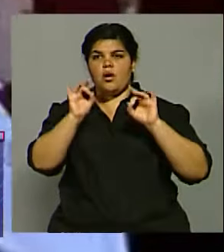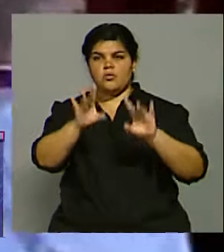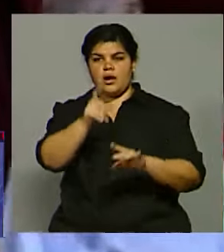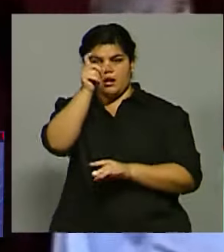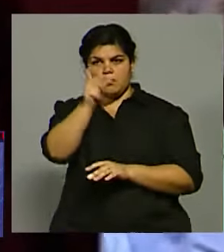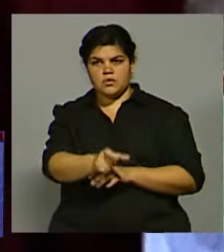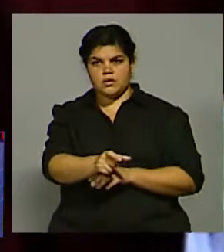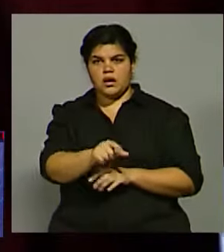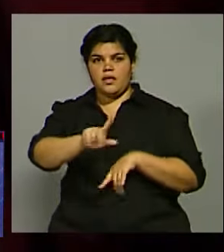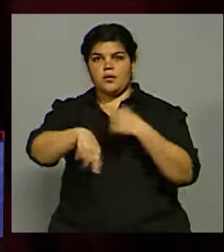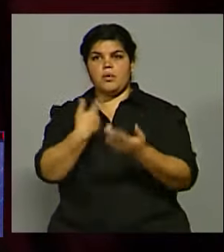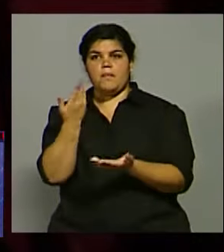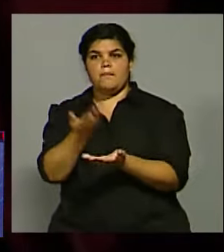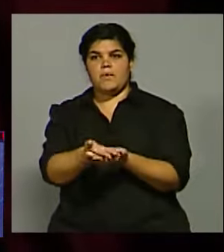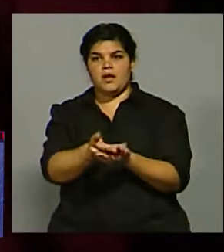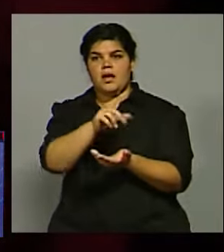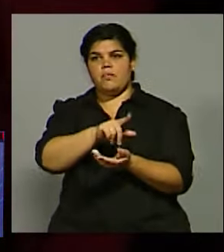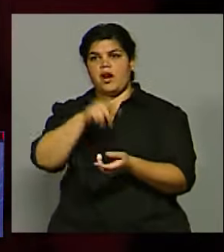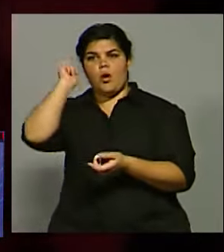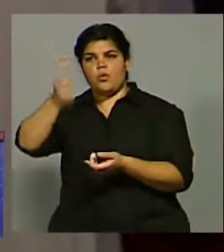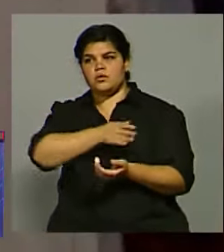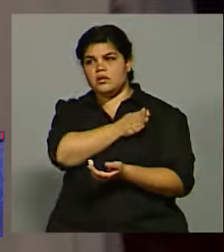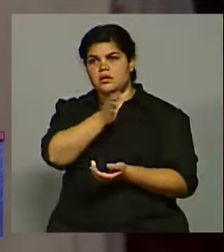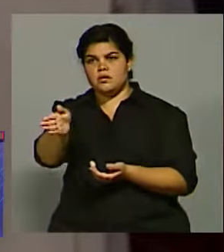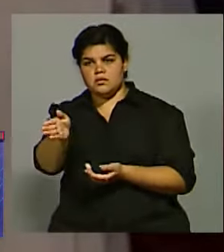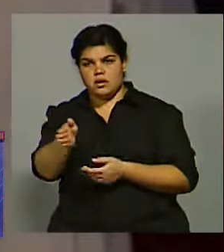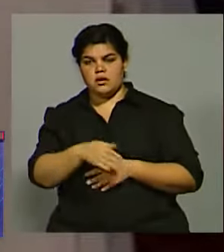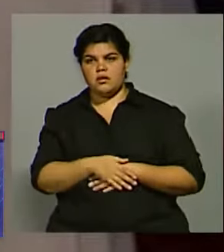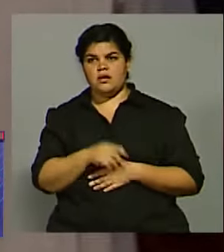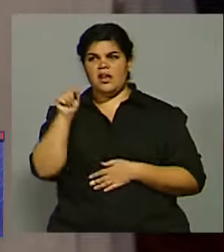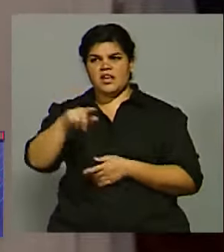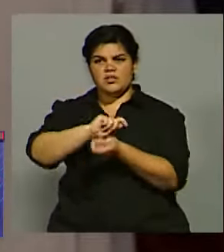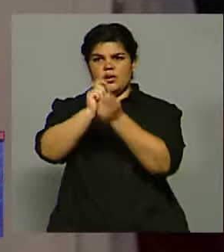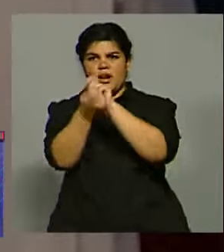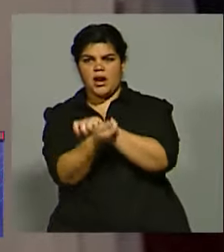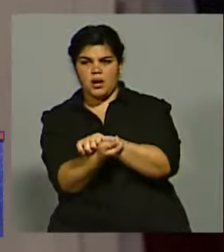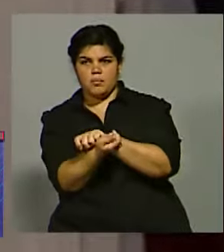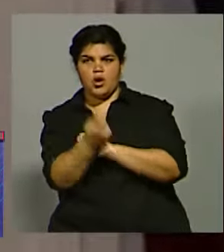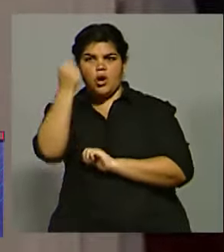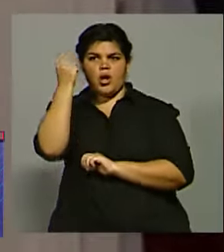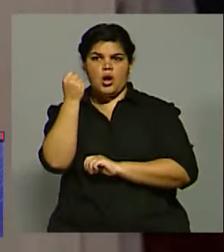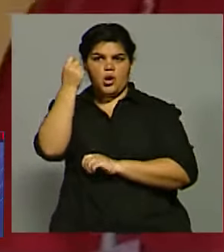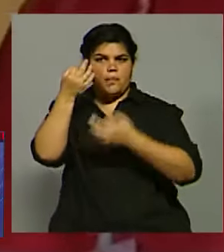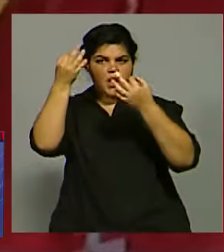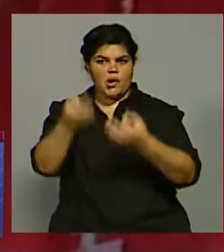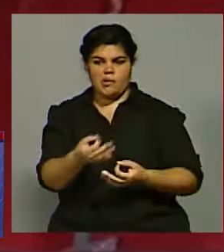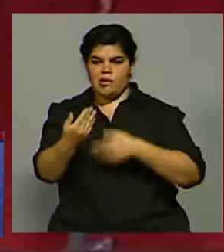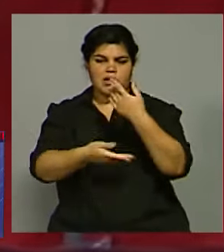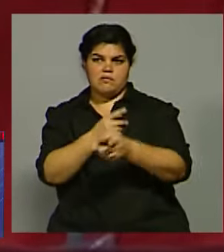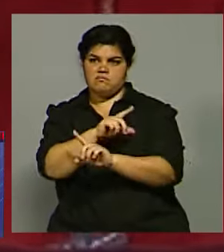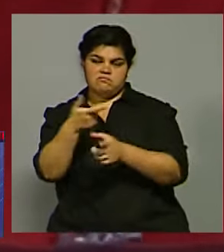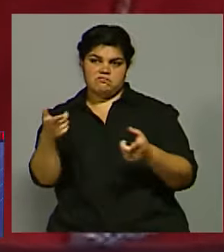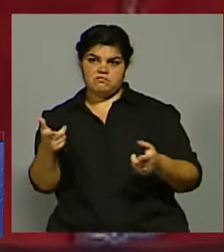a su país para rendir cuentas en la justicia. Esa reforma económica tampoco ha tenido buenos resultados por los